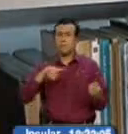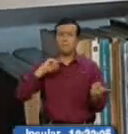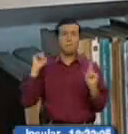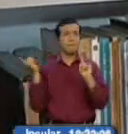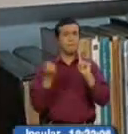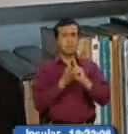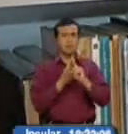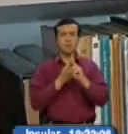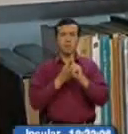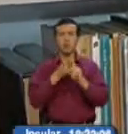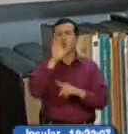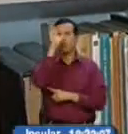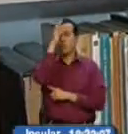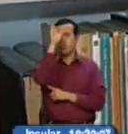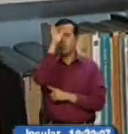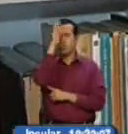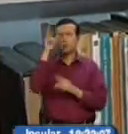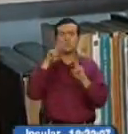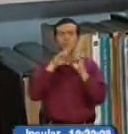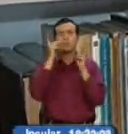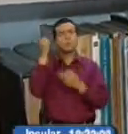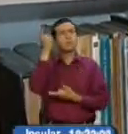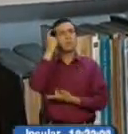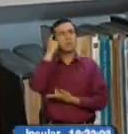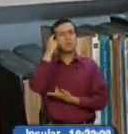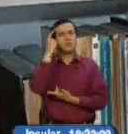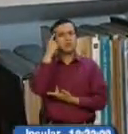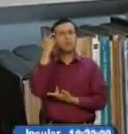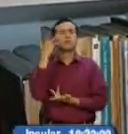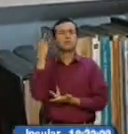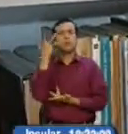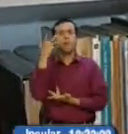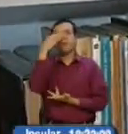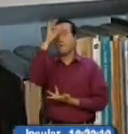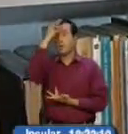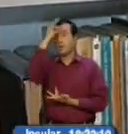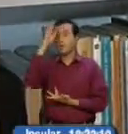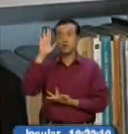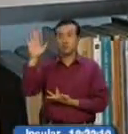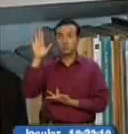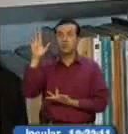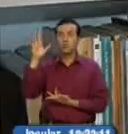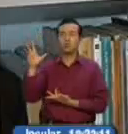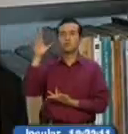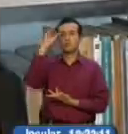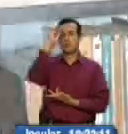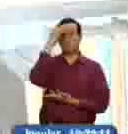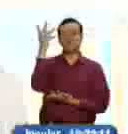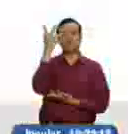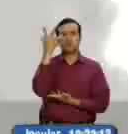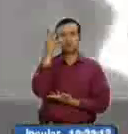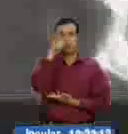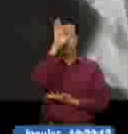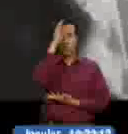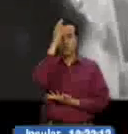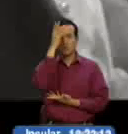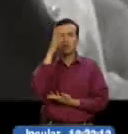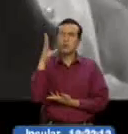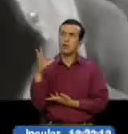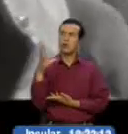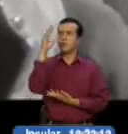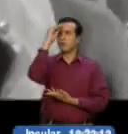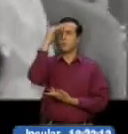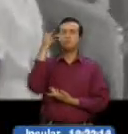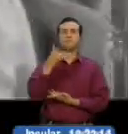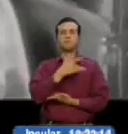principales conceptos que provenían del pensamiento ilustrado francés. Aquí, esos conceptos fueron asimilados